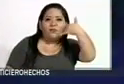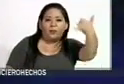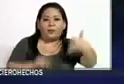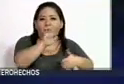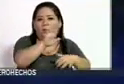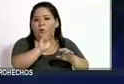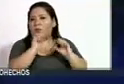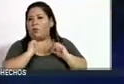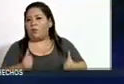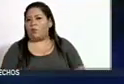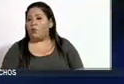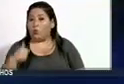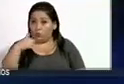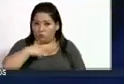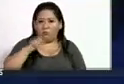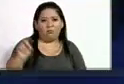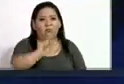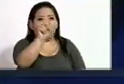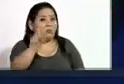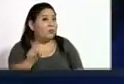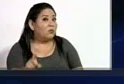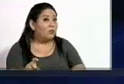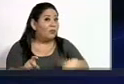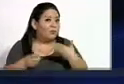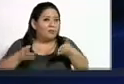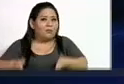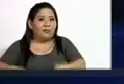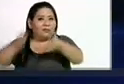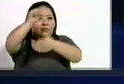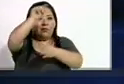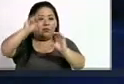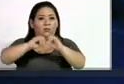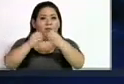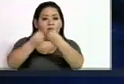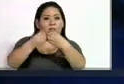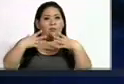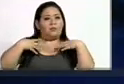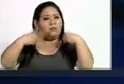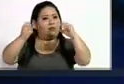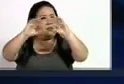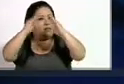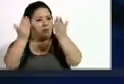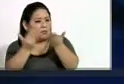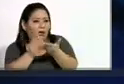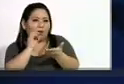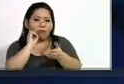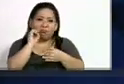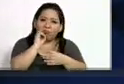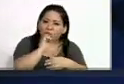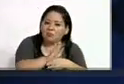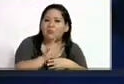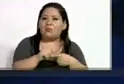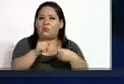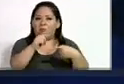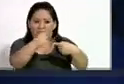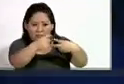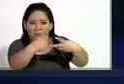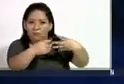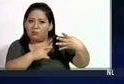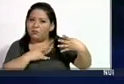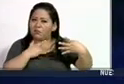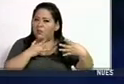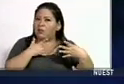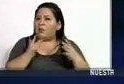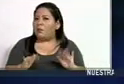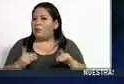Se lo pregunto porque la OMS presenta, muestra algunos de los síntomas del COVID, pero